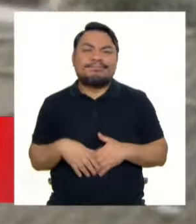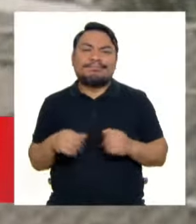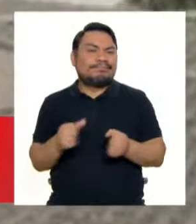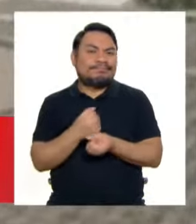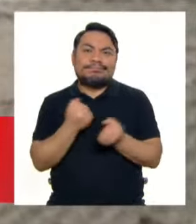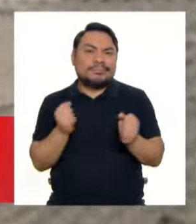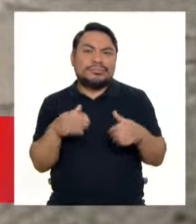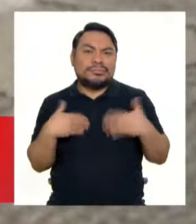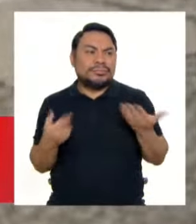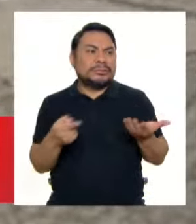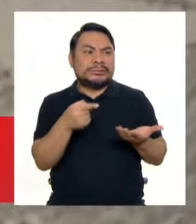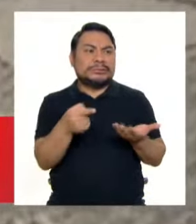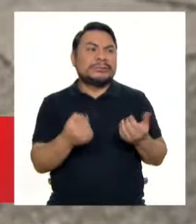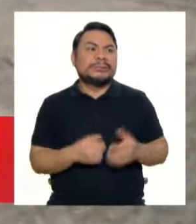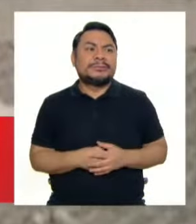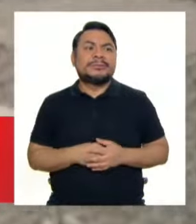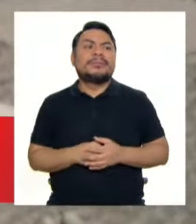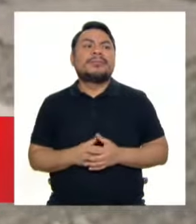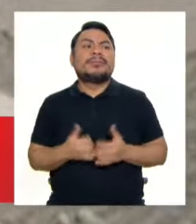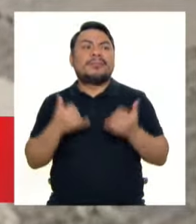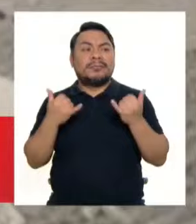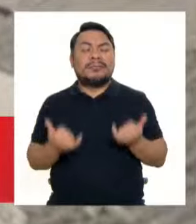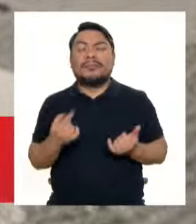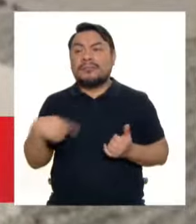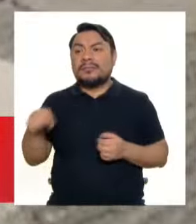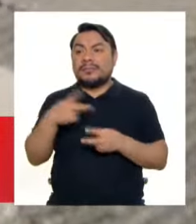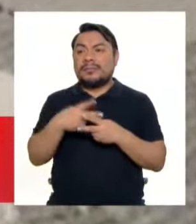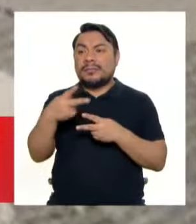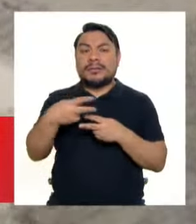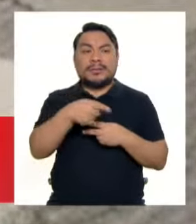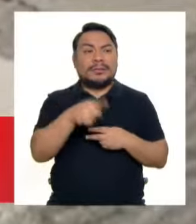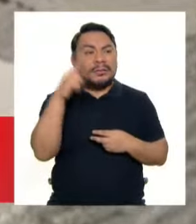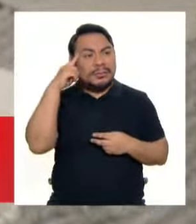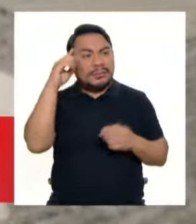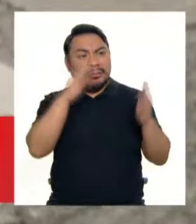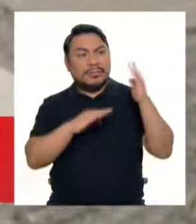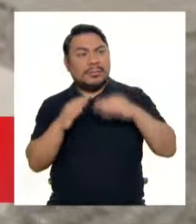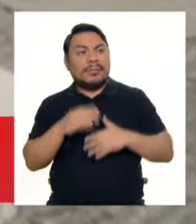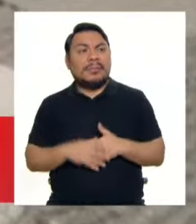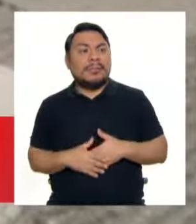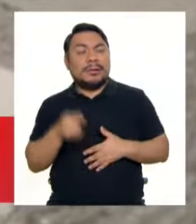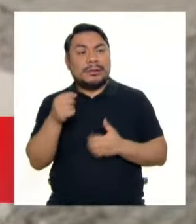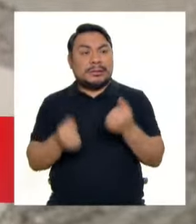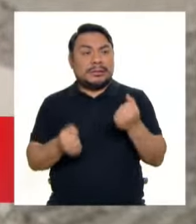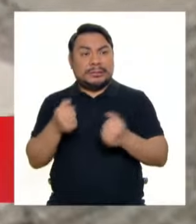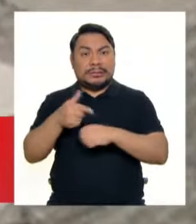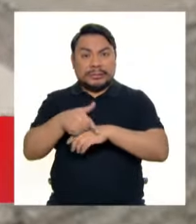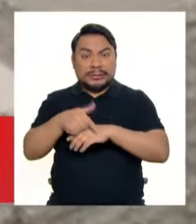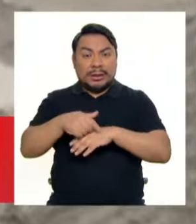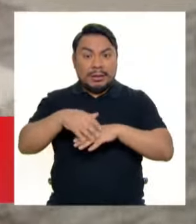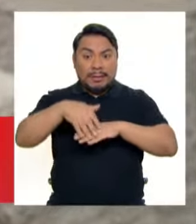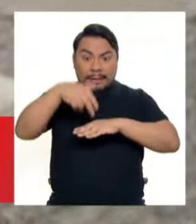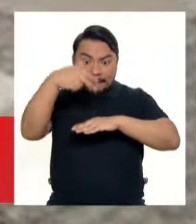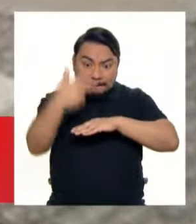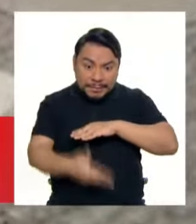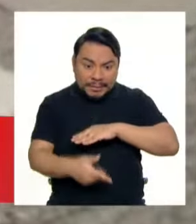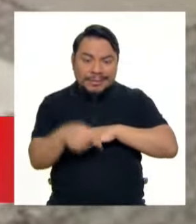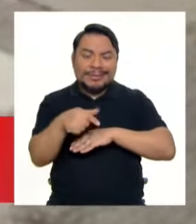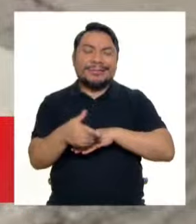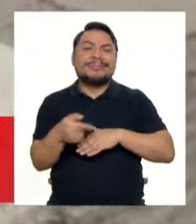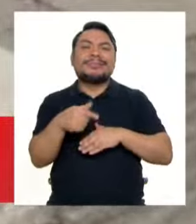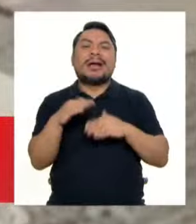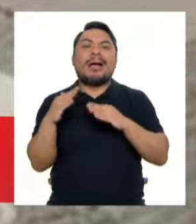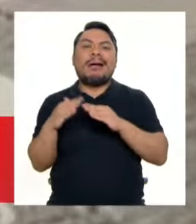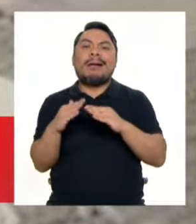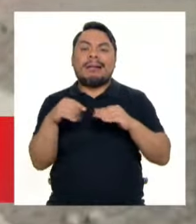se logró conseguir ahora muchos vecinos están preocupados porque si cae va a hacerlo sobre las viviendas